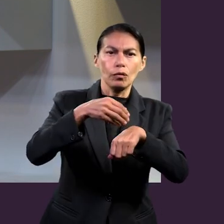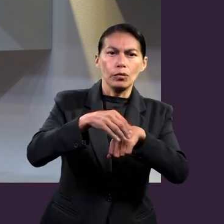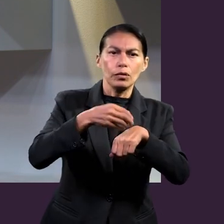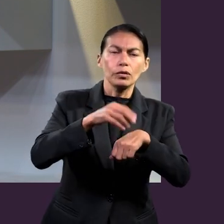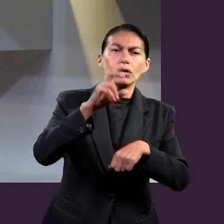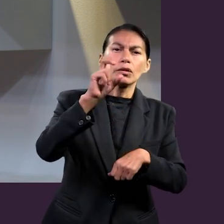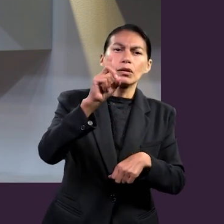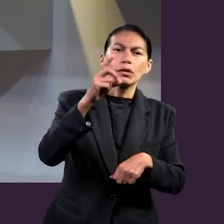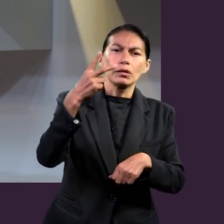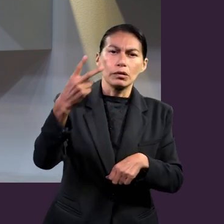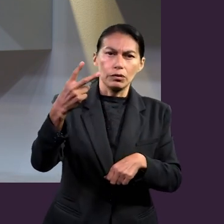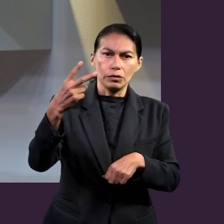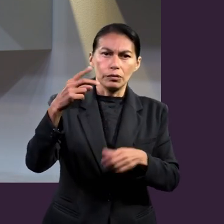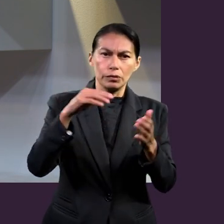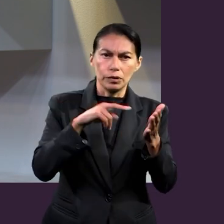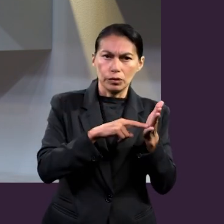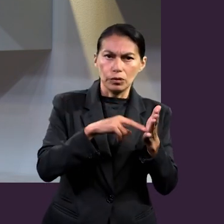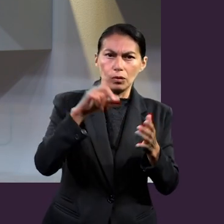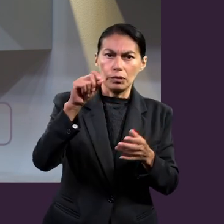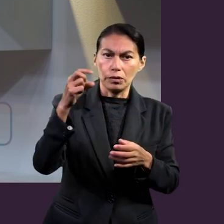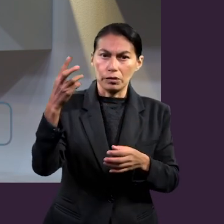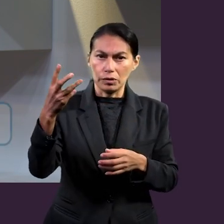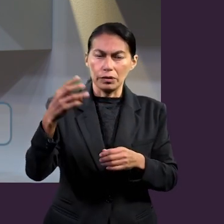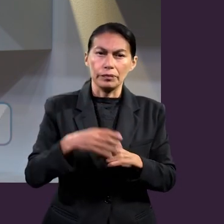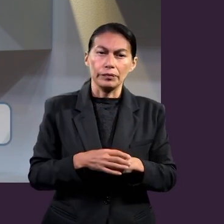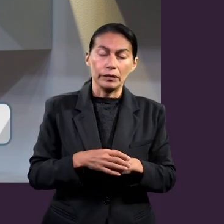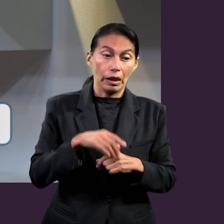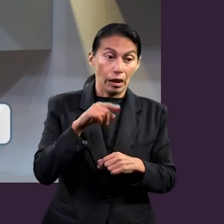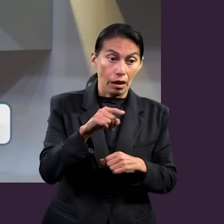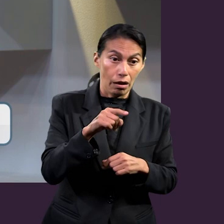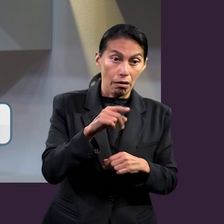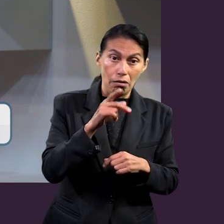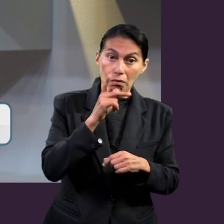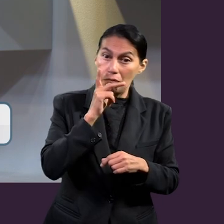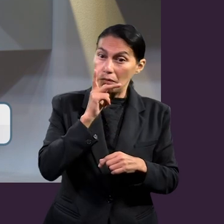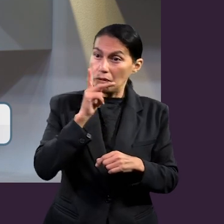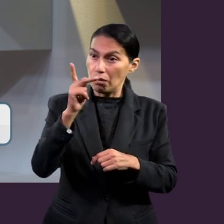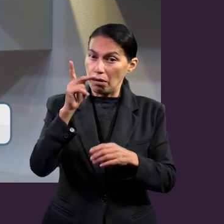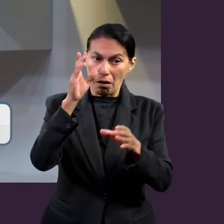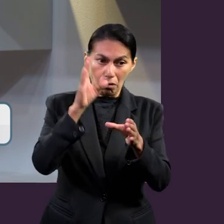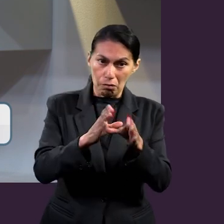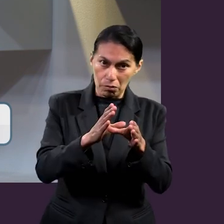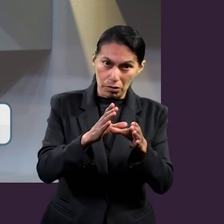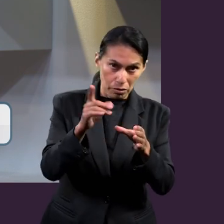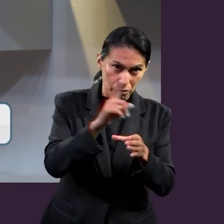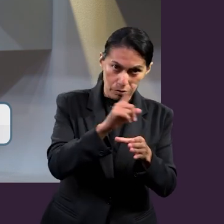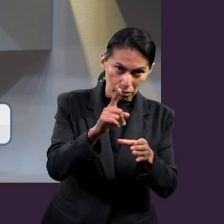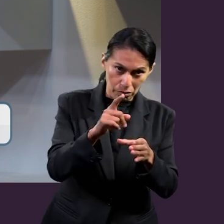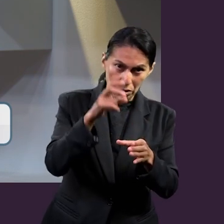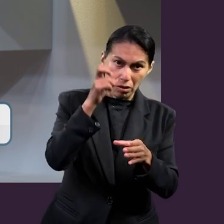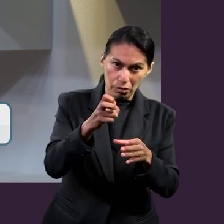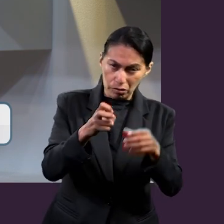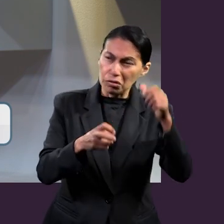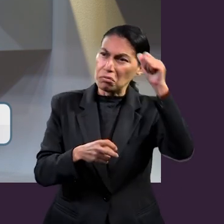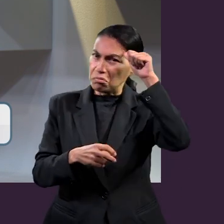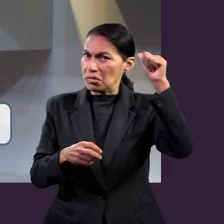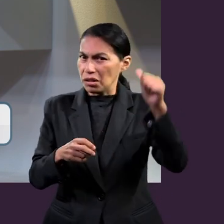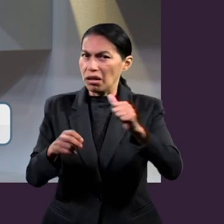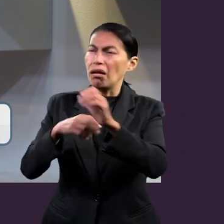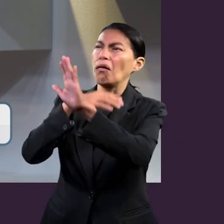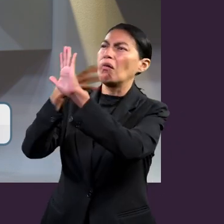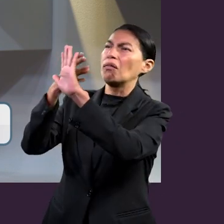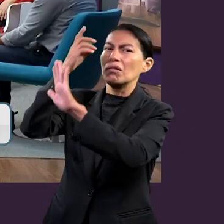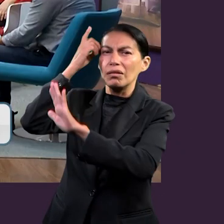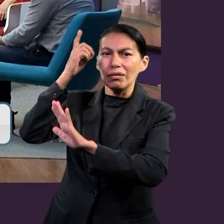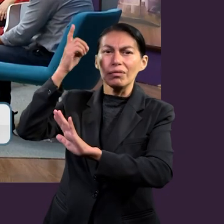23. Dice, pero si no cumple con su palabra, entonces habrán pecado contra el